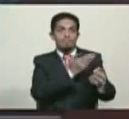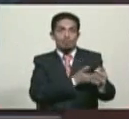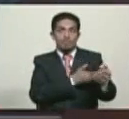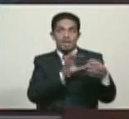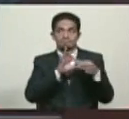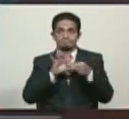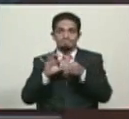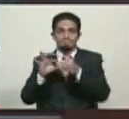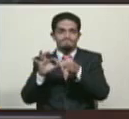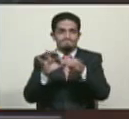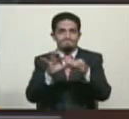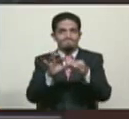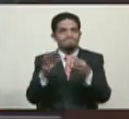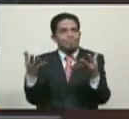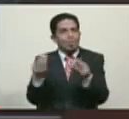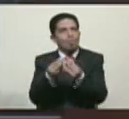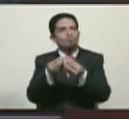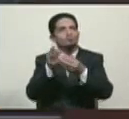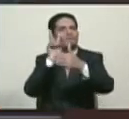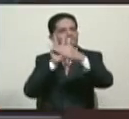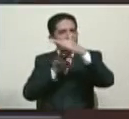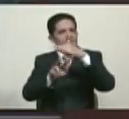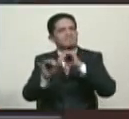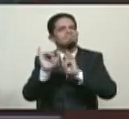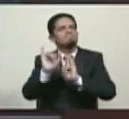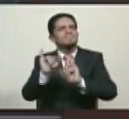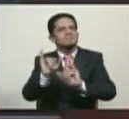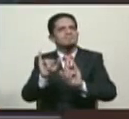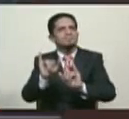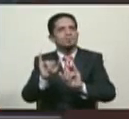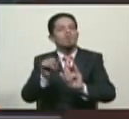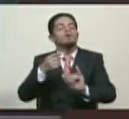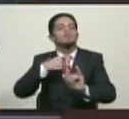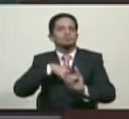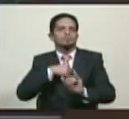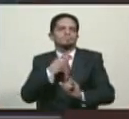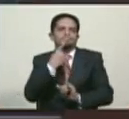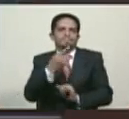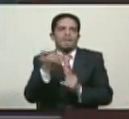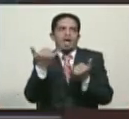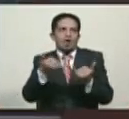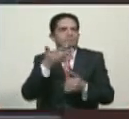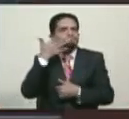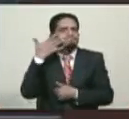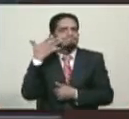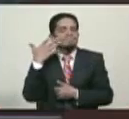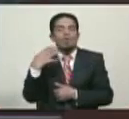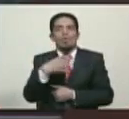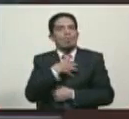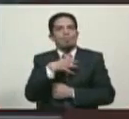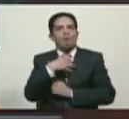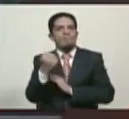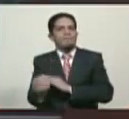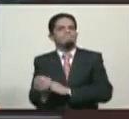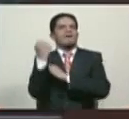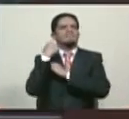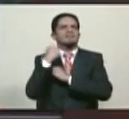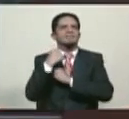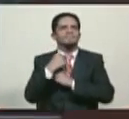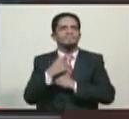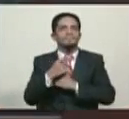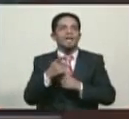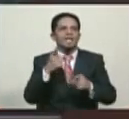sola visión de defensa integral de la nación nos hace decir con orgullo que somos invencibles ante cualquier amenaza que